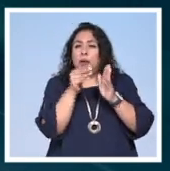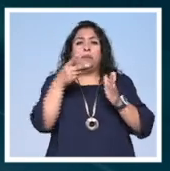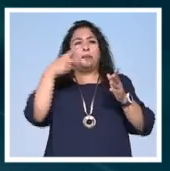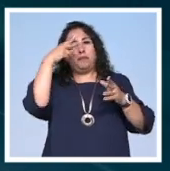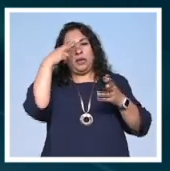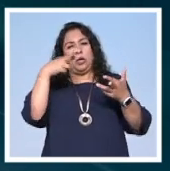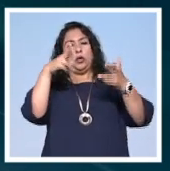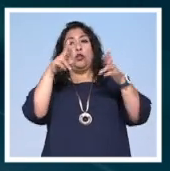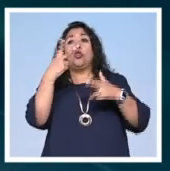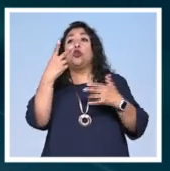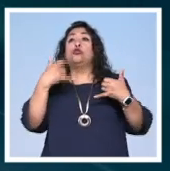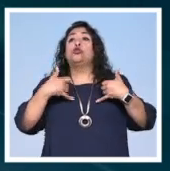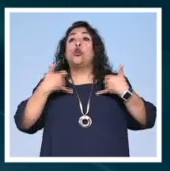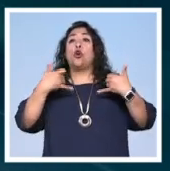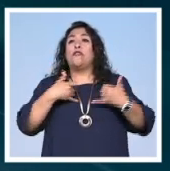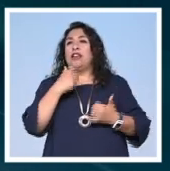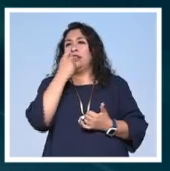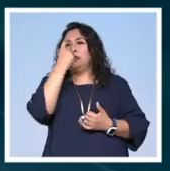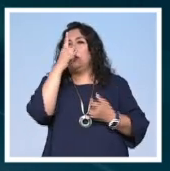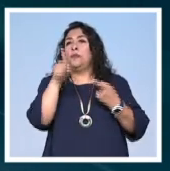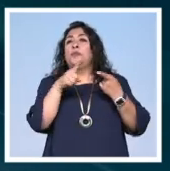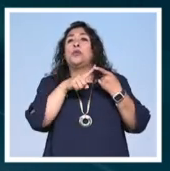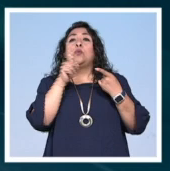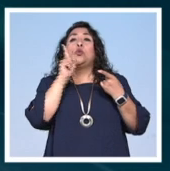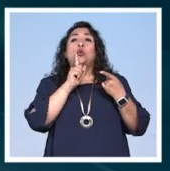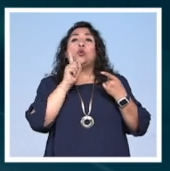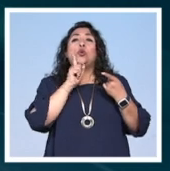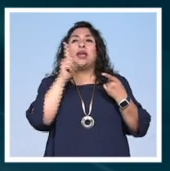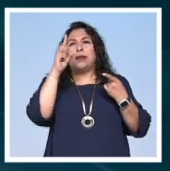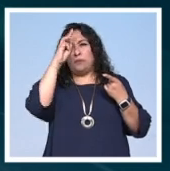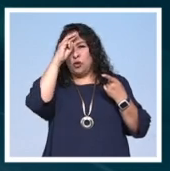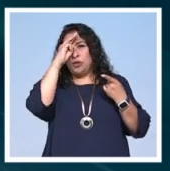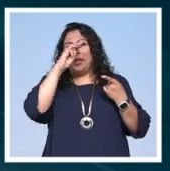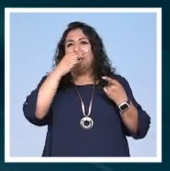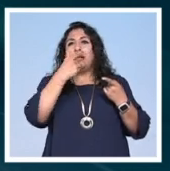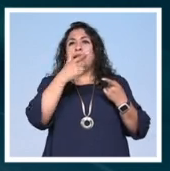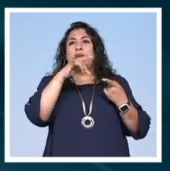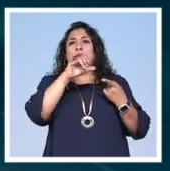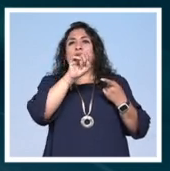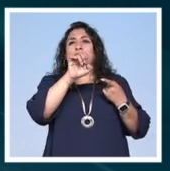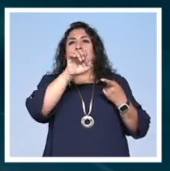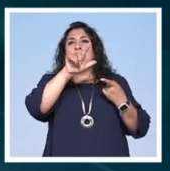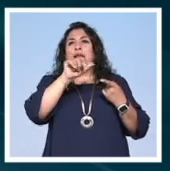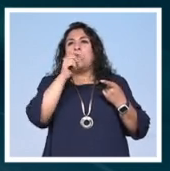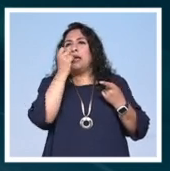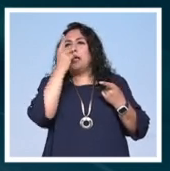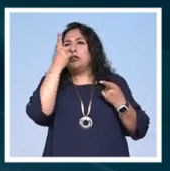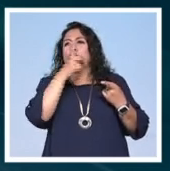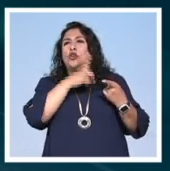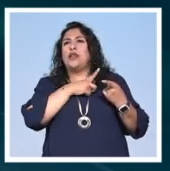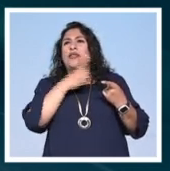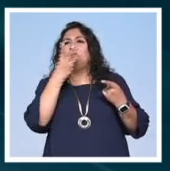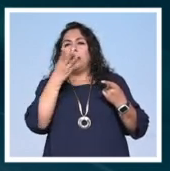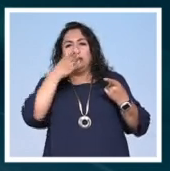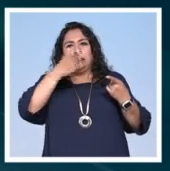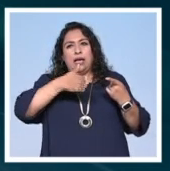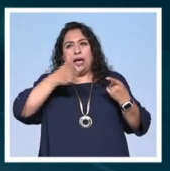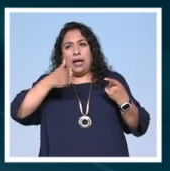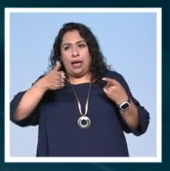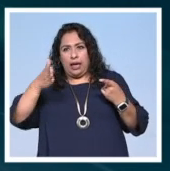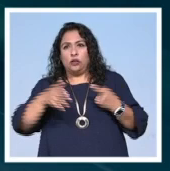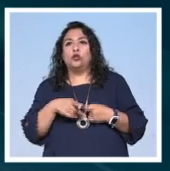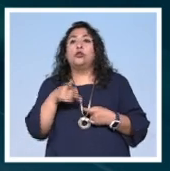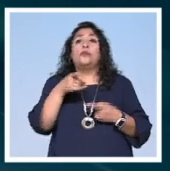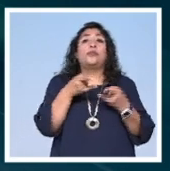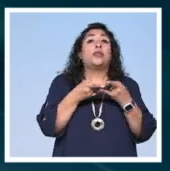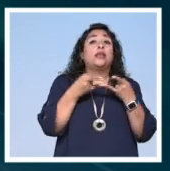representado por dos jóvenes autores Uno de ellos es la escritora región Montana Gisela Leal autora de la soledad en tres actos es la